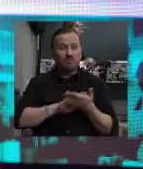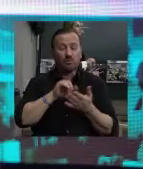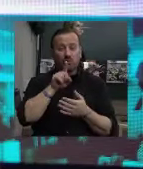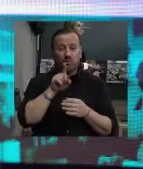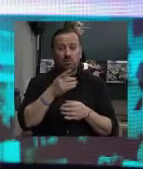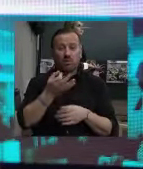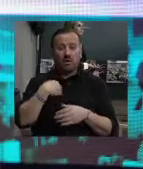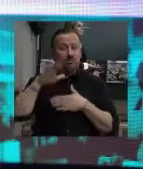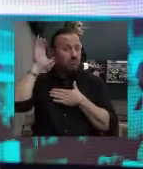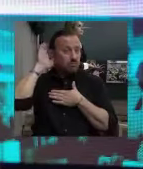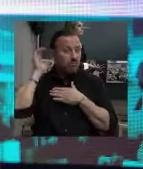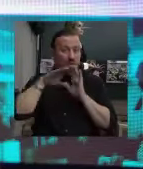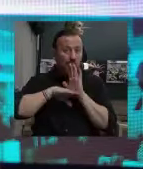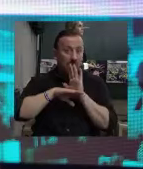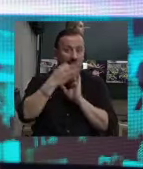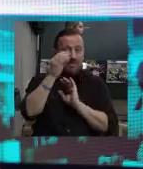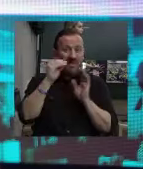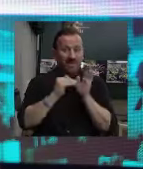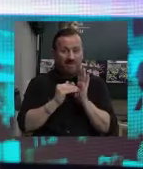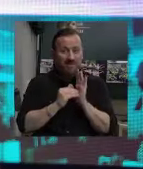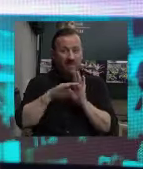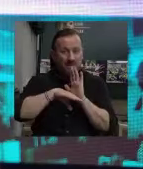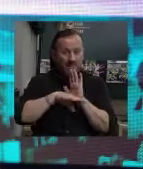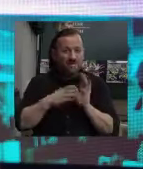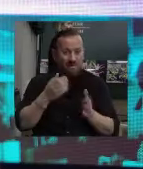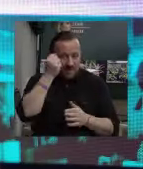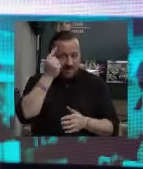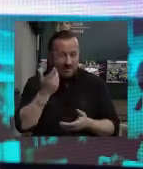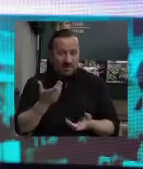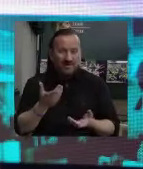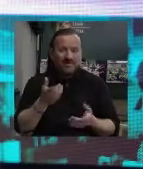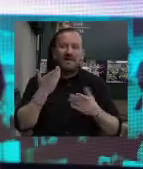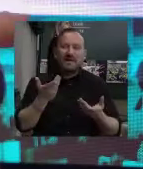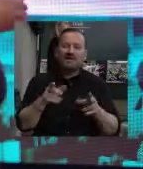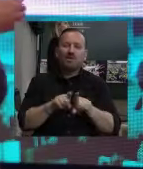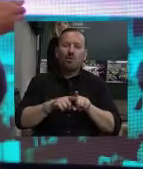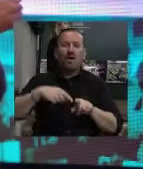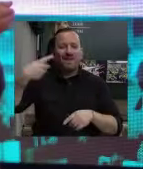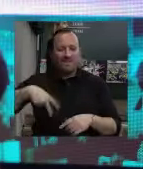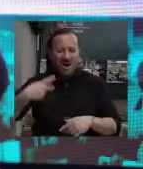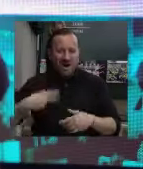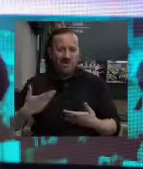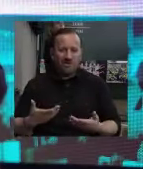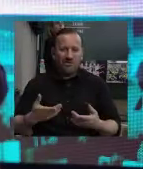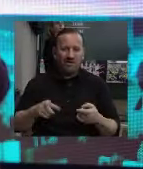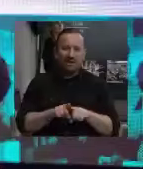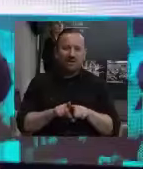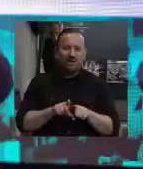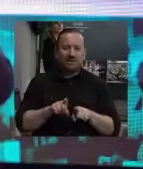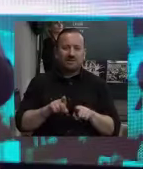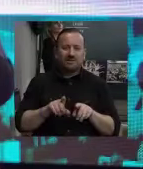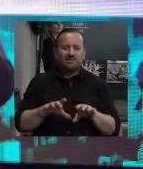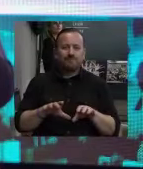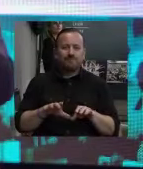me has escuchado mínimo vale 30 me entiendes Entonces eso hay que ponerlo en valor eso es indexar las